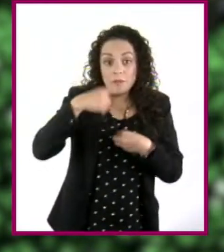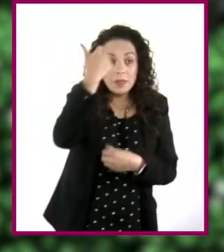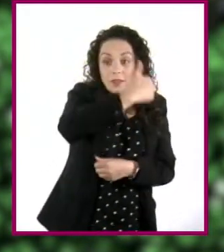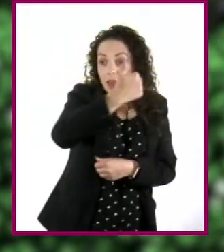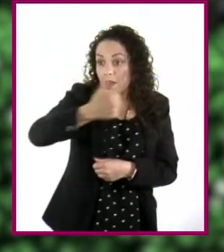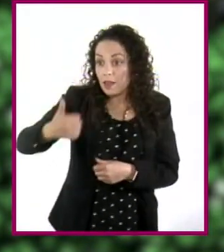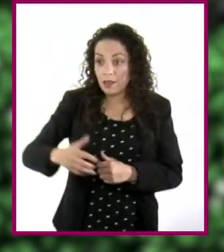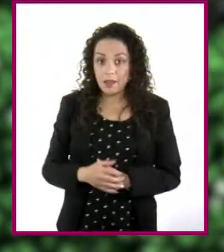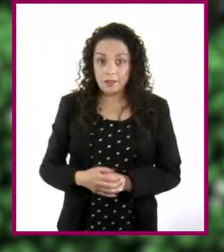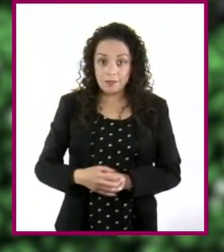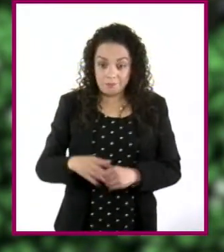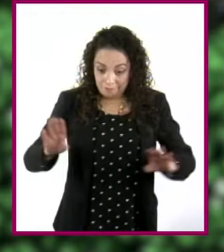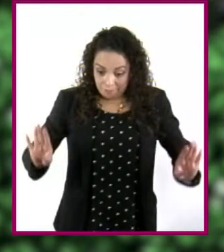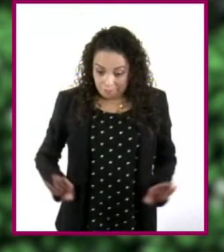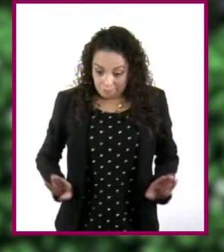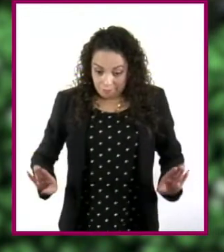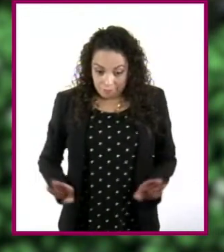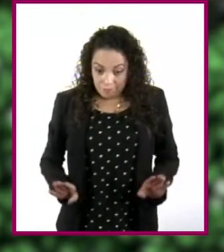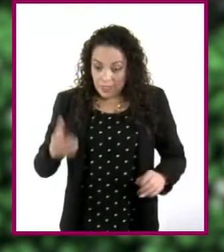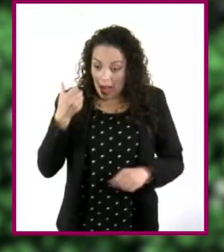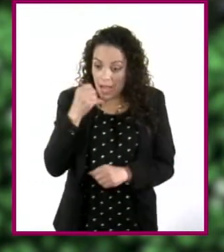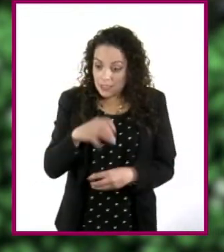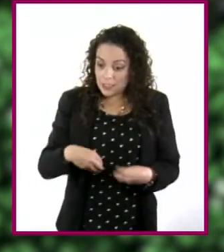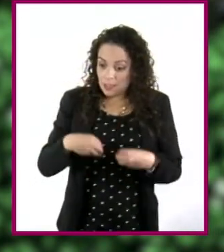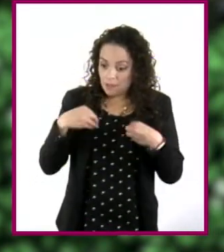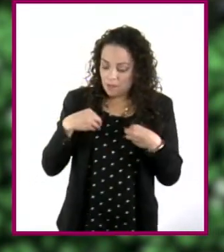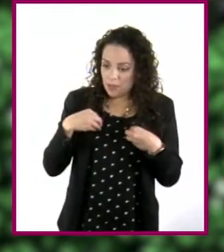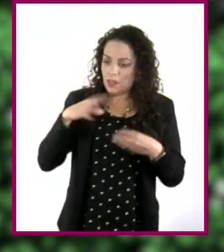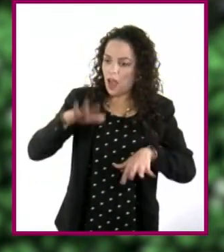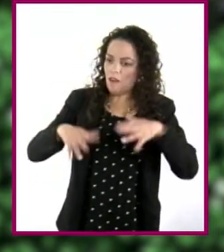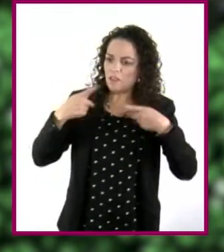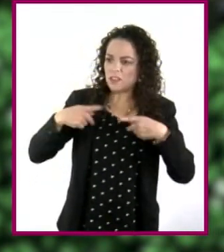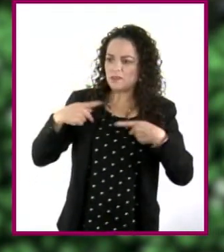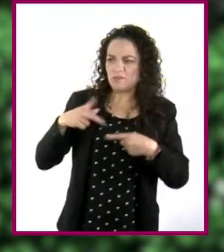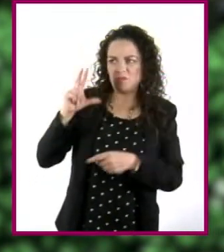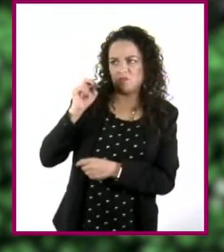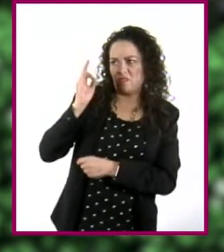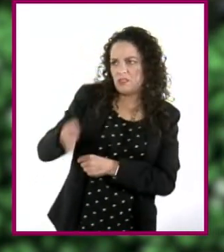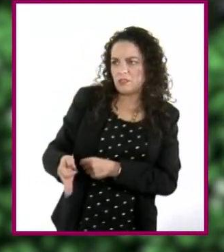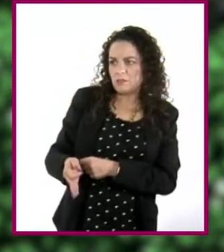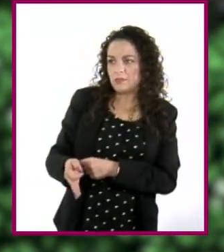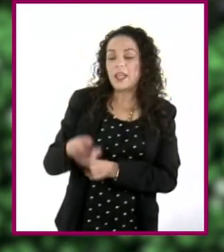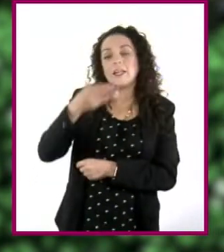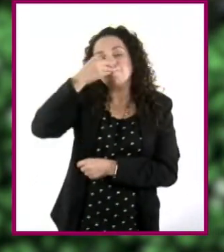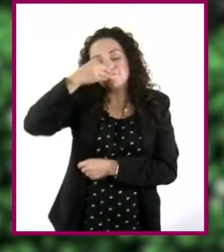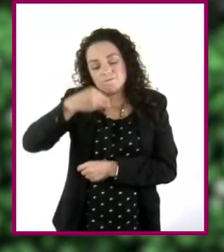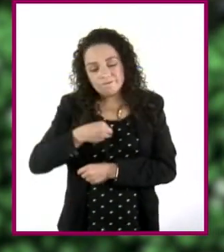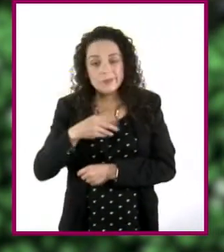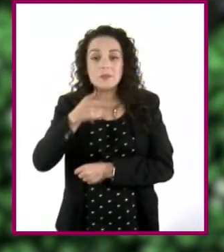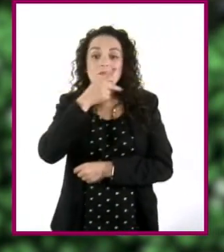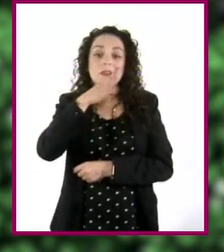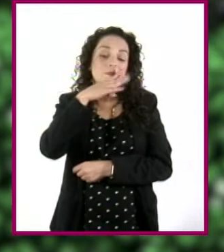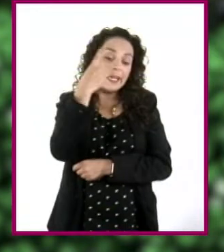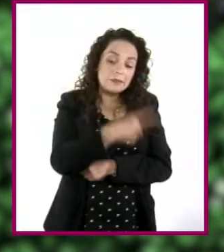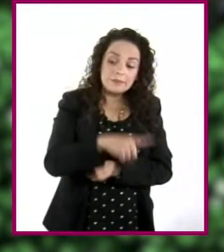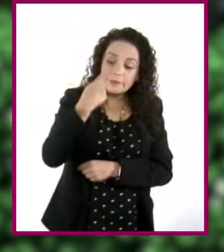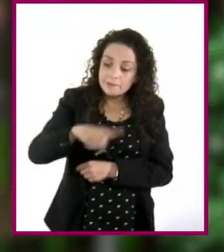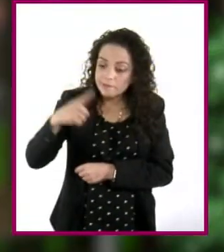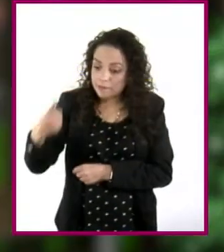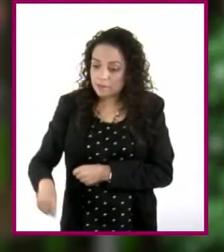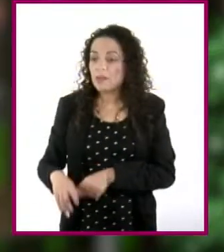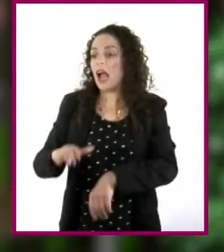un modo de vivir que hay gente que no lo sigue y que más bien acepta los modos que le imponen, sus padres, sus amigos o las